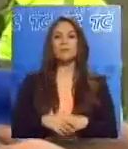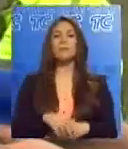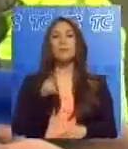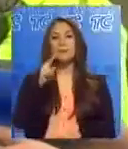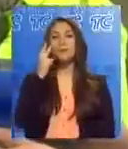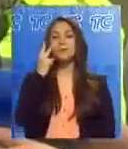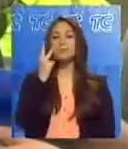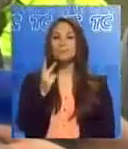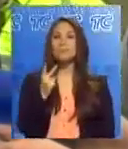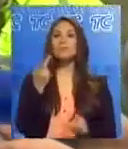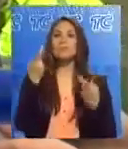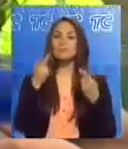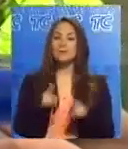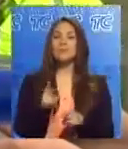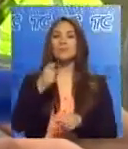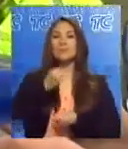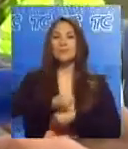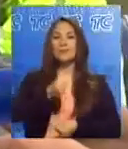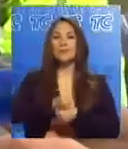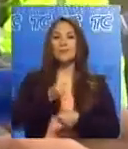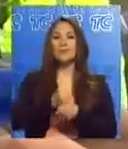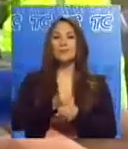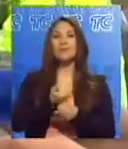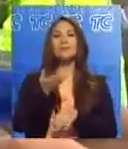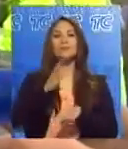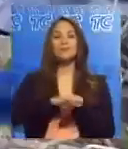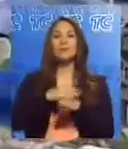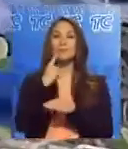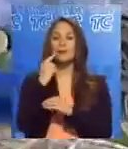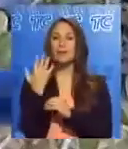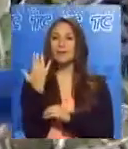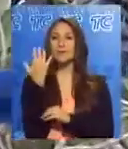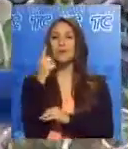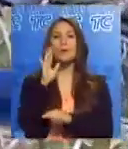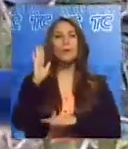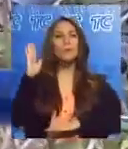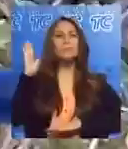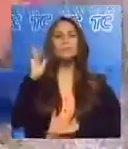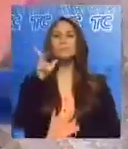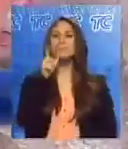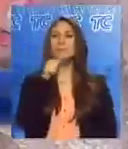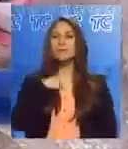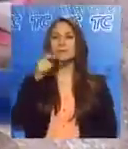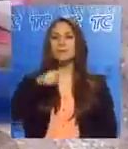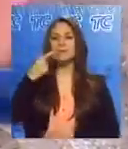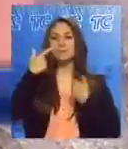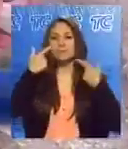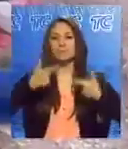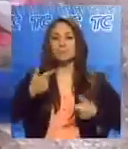biodiversidad, pero también de trabajo colectivo de reforestación. El compromiso ahora es vigilar